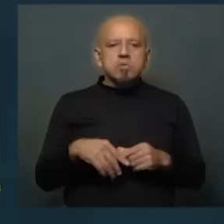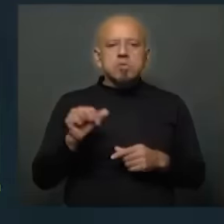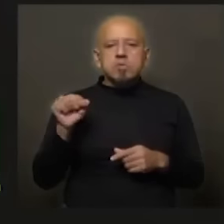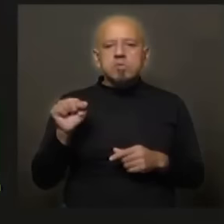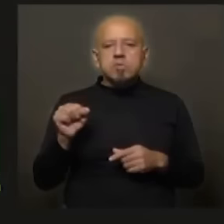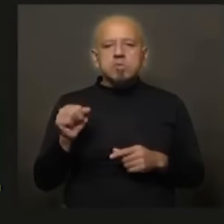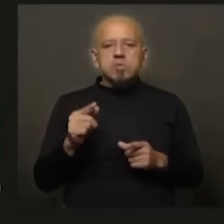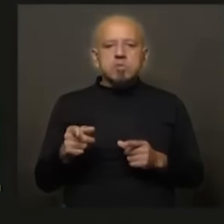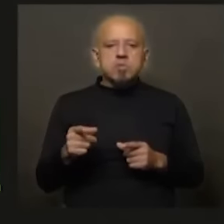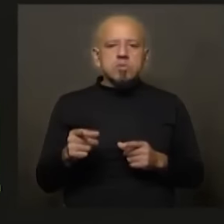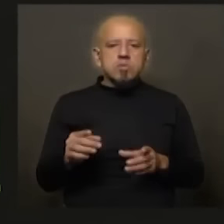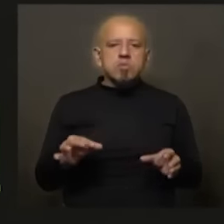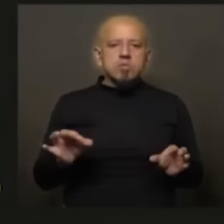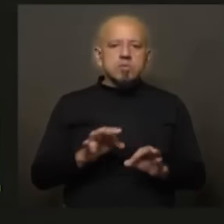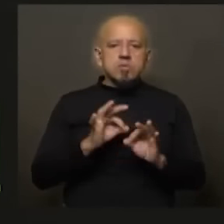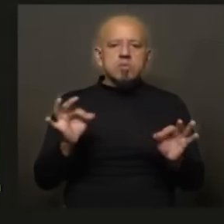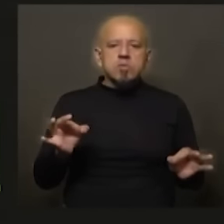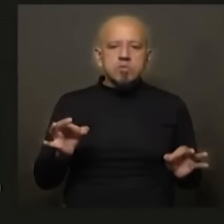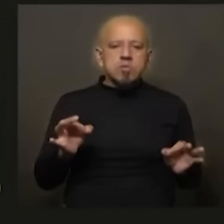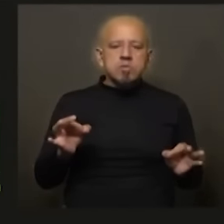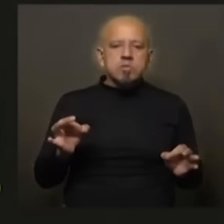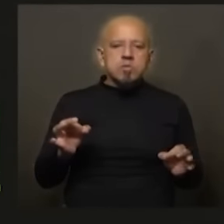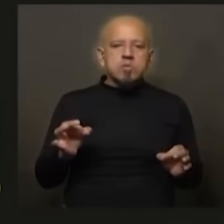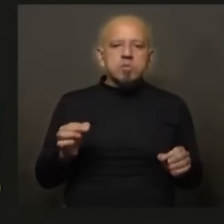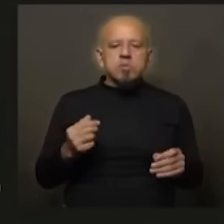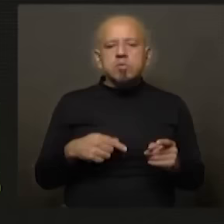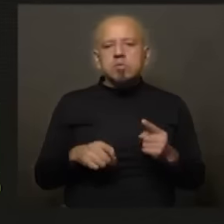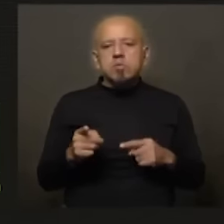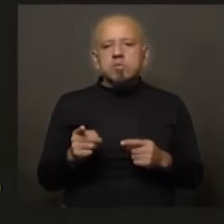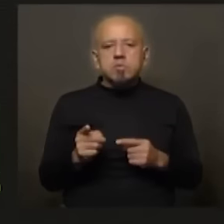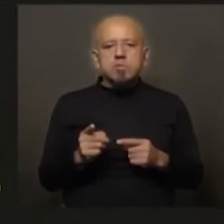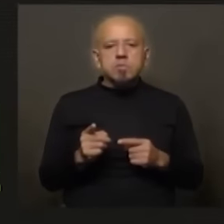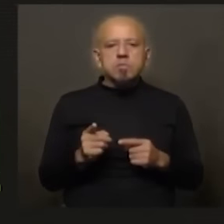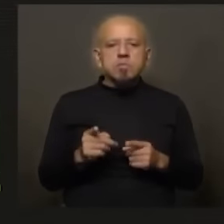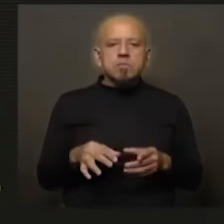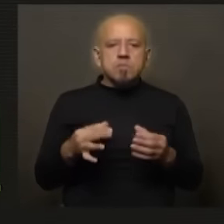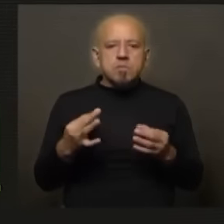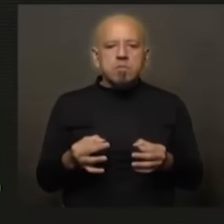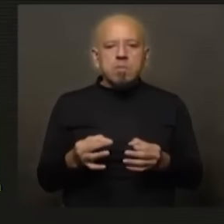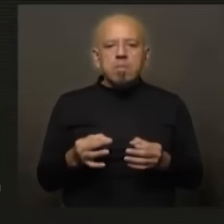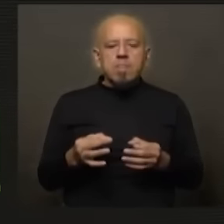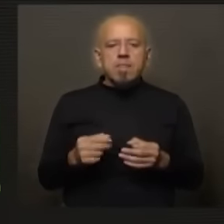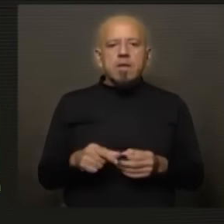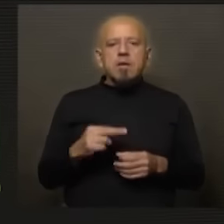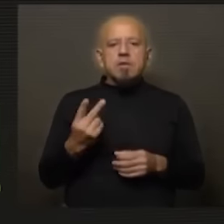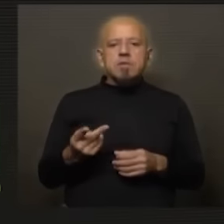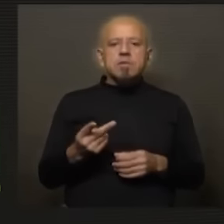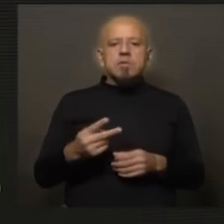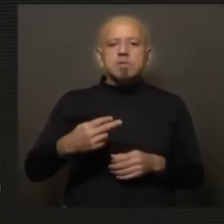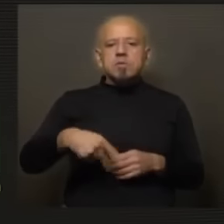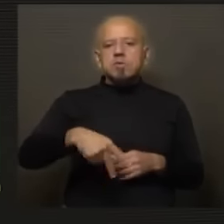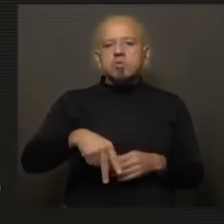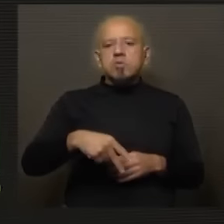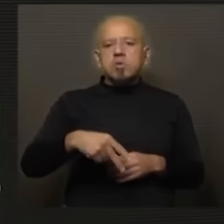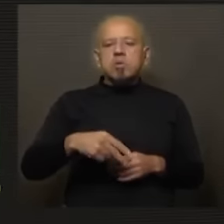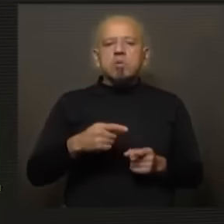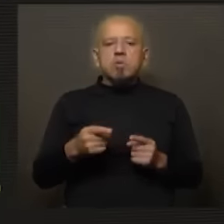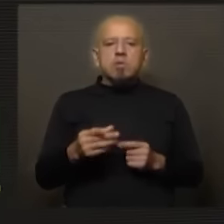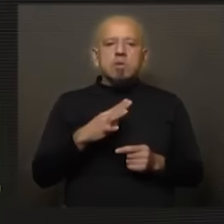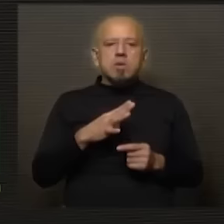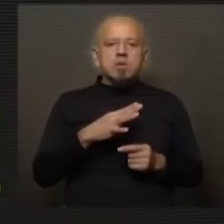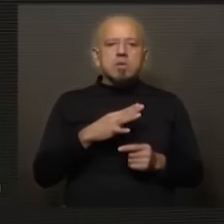Usina de Percepción Ciudadana u otras, como vamos a ver a continuación, es cierto que la segunda ronda en noviembre, hay